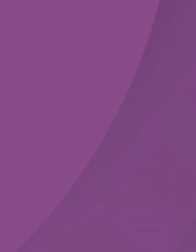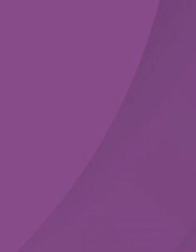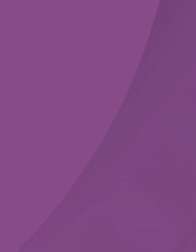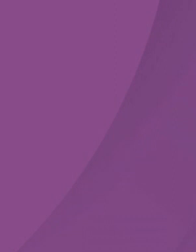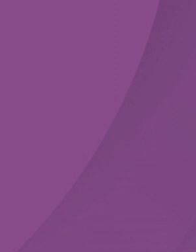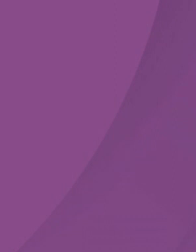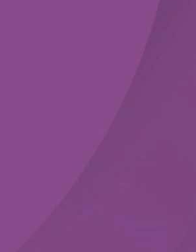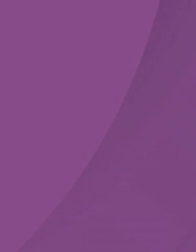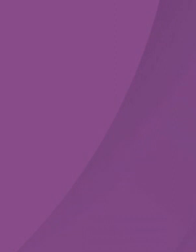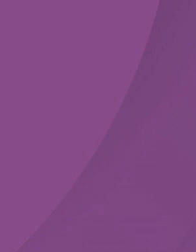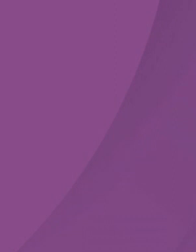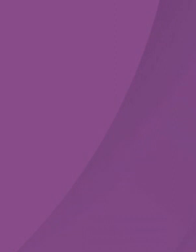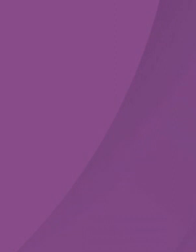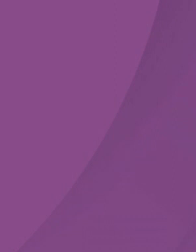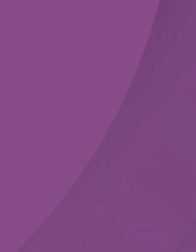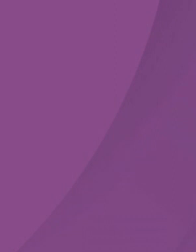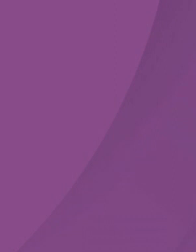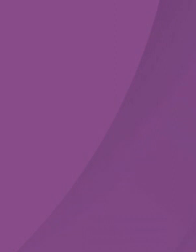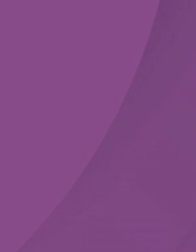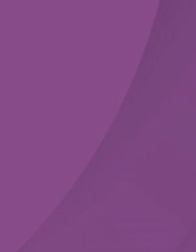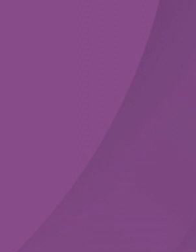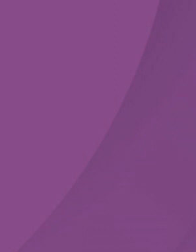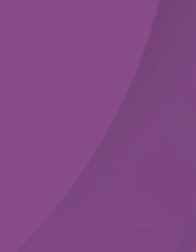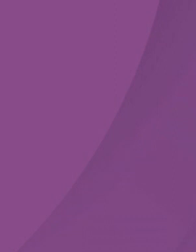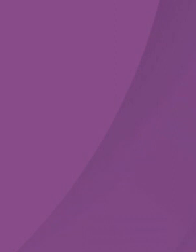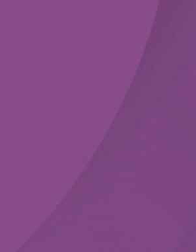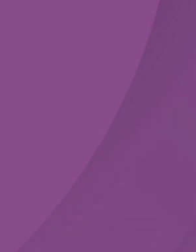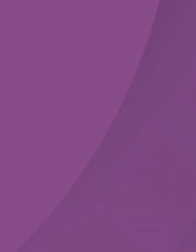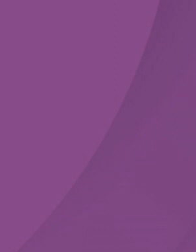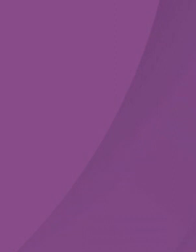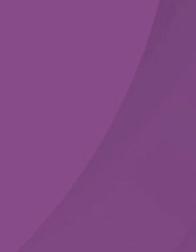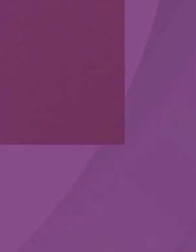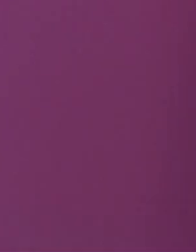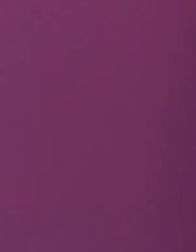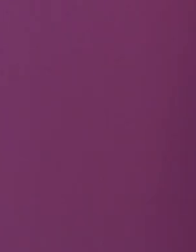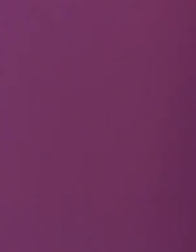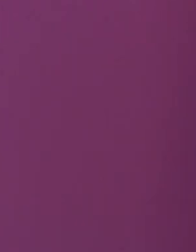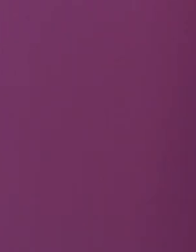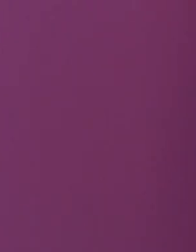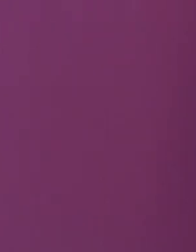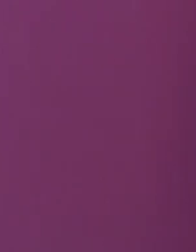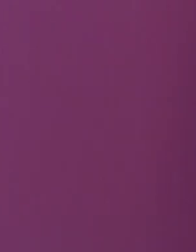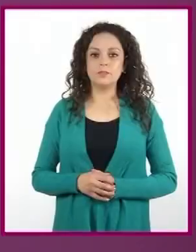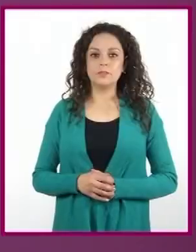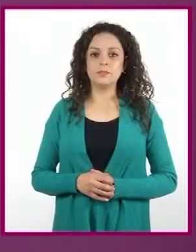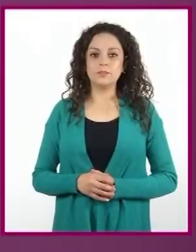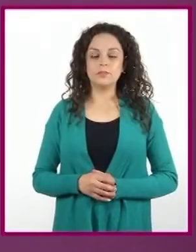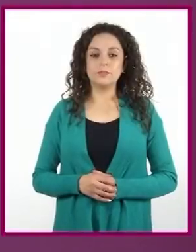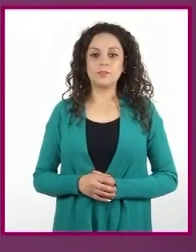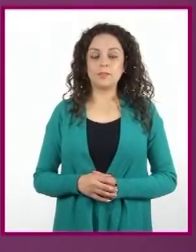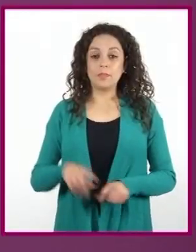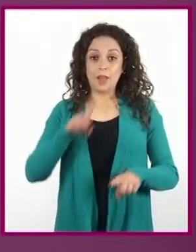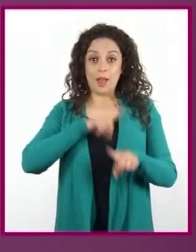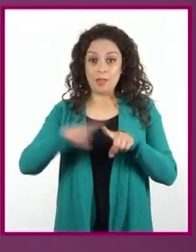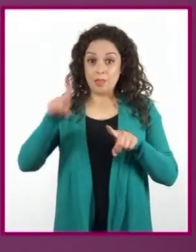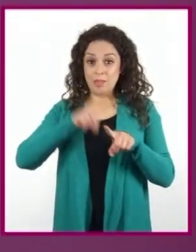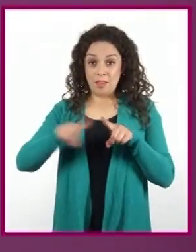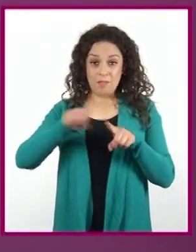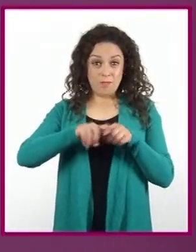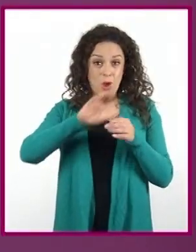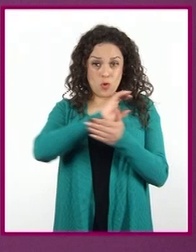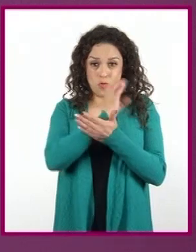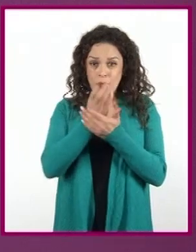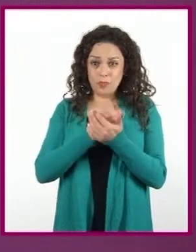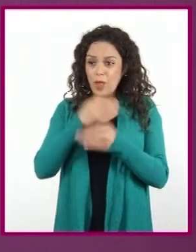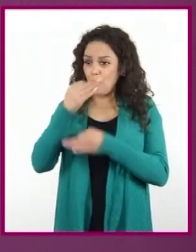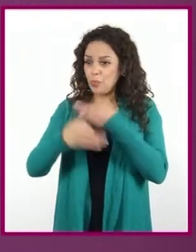4. Firmas. Dan validez legal al documento. En todos los contratos podemos encontrar la misma